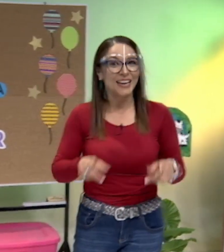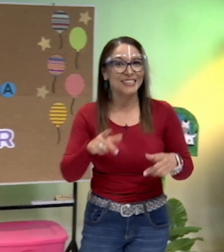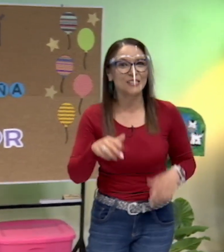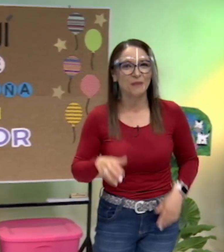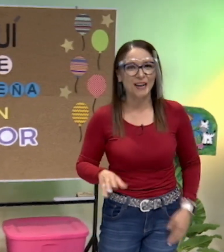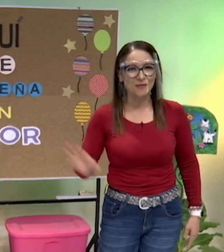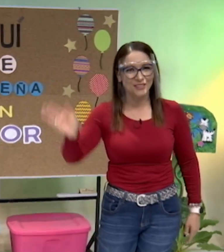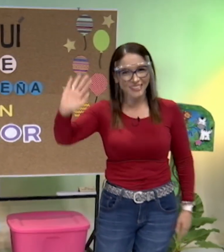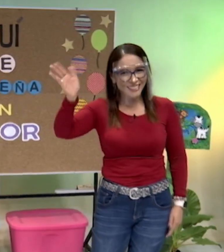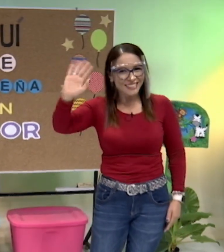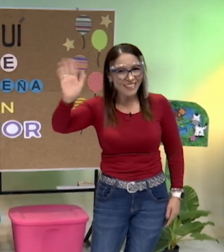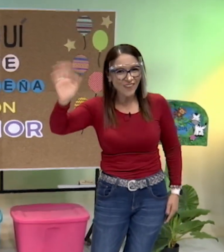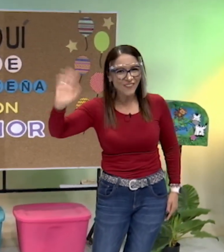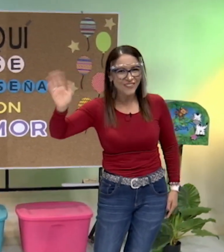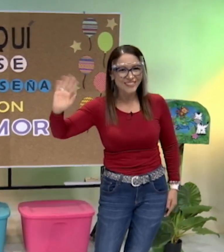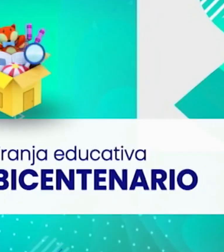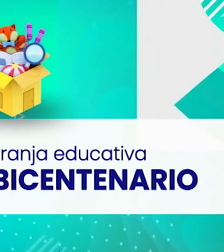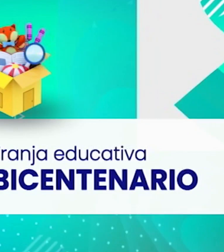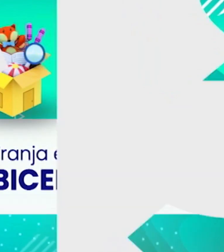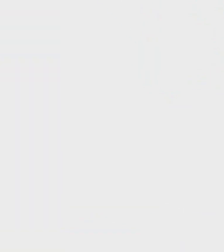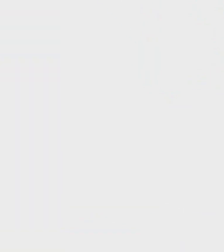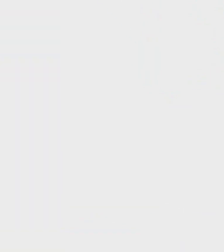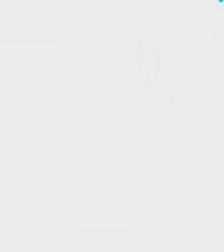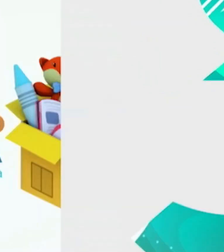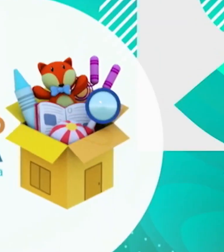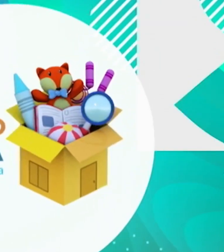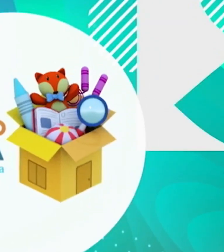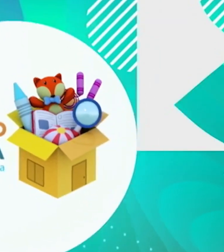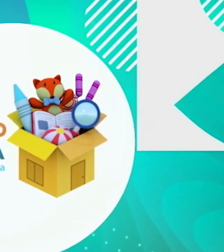83980071. Les esperamos. ¡Chao!